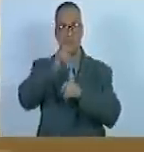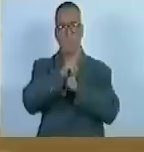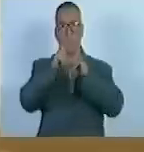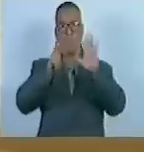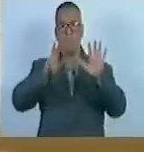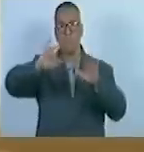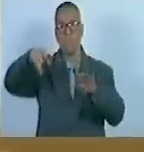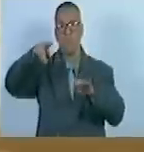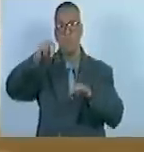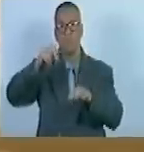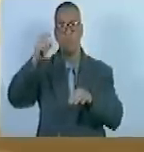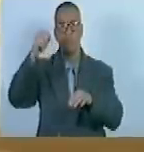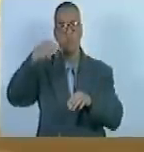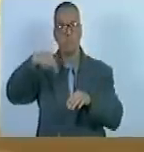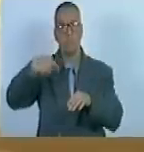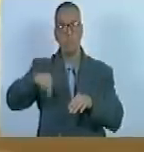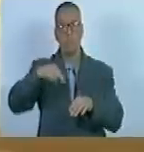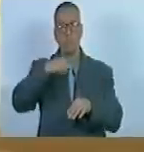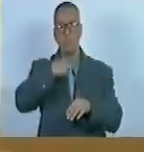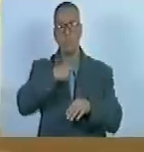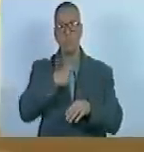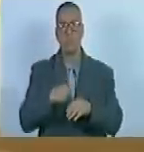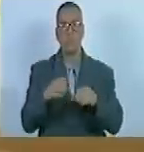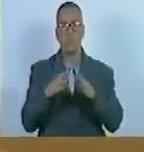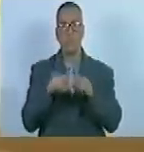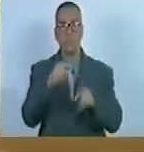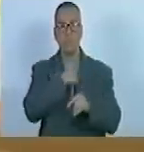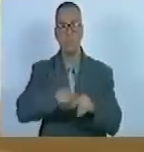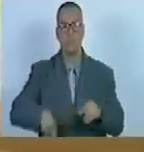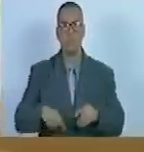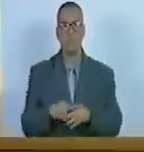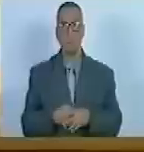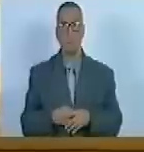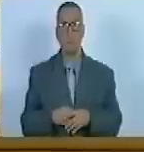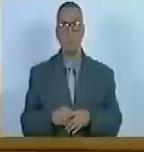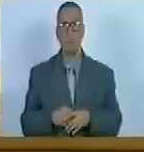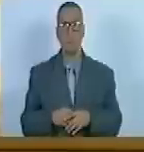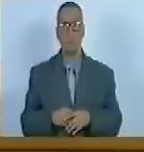de junio, el Día Nacional del Periodista. Es todo, ciudadano presidente.